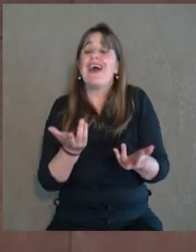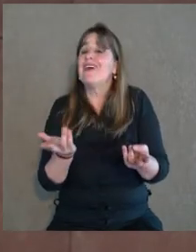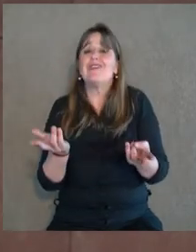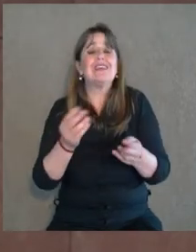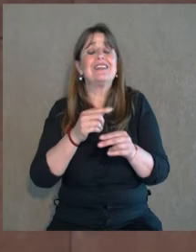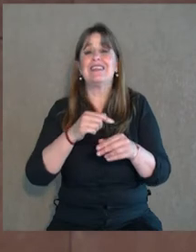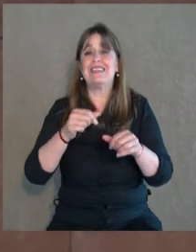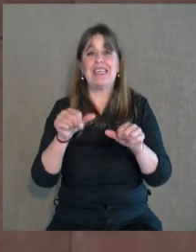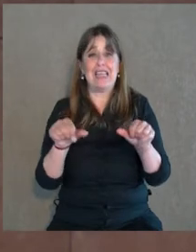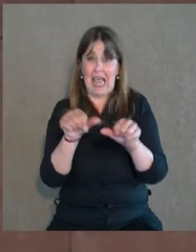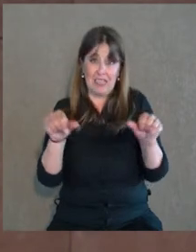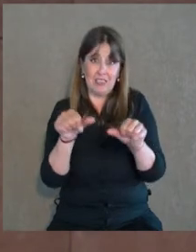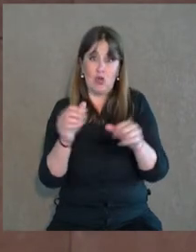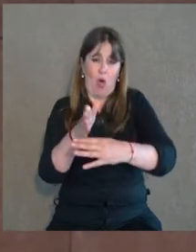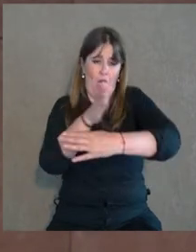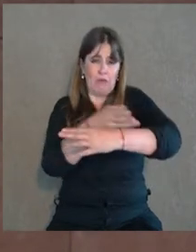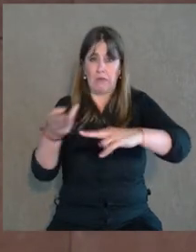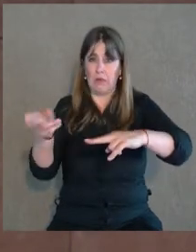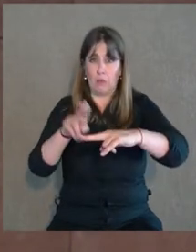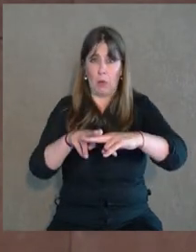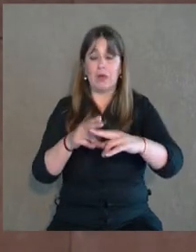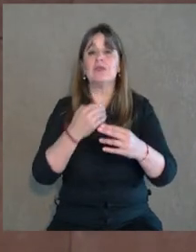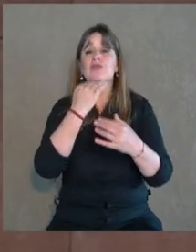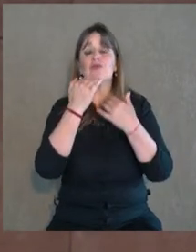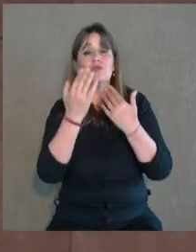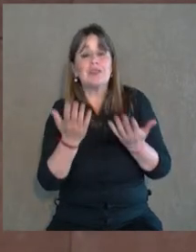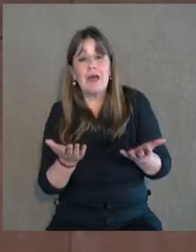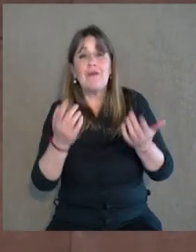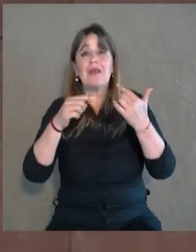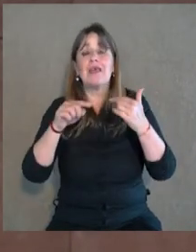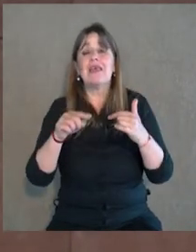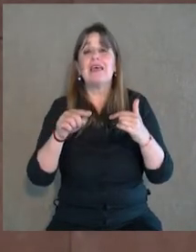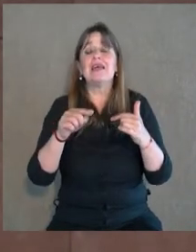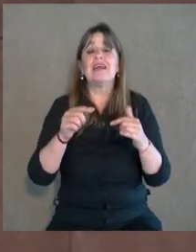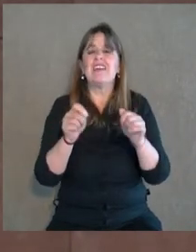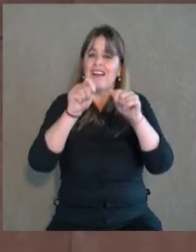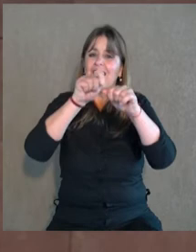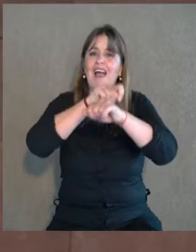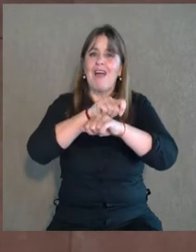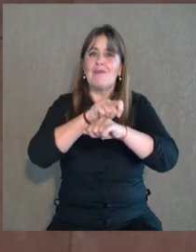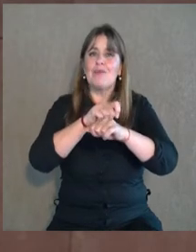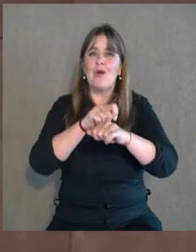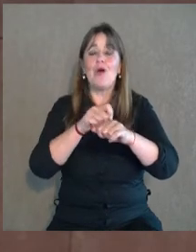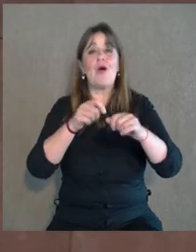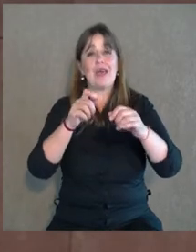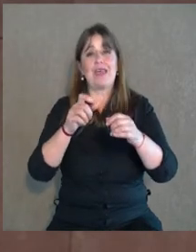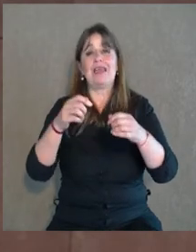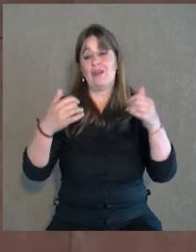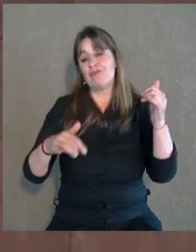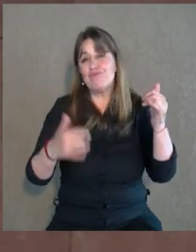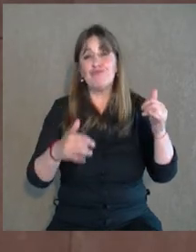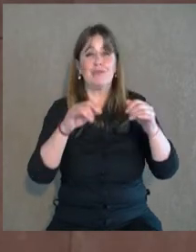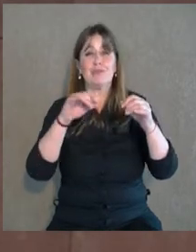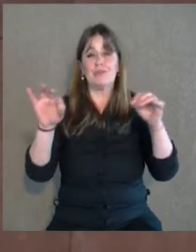está totalmente seguro este dato se supone que sí porque hizo algunos cambios en los en los instrumentos y también